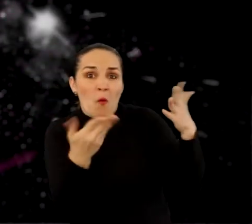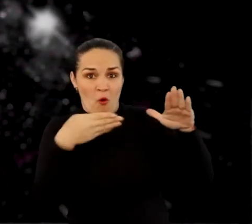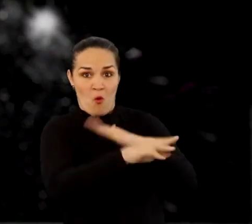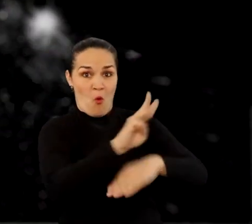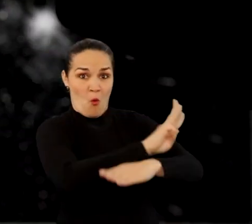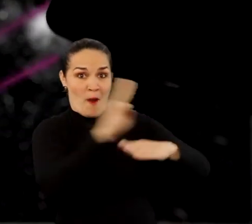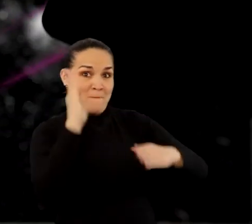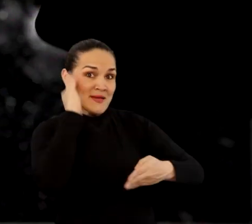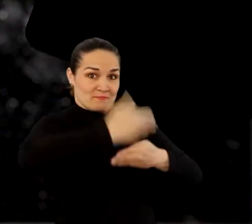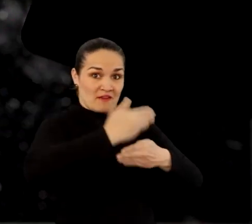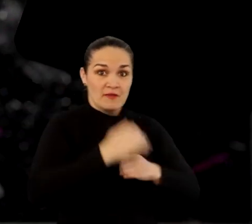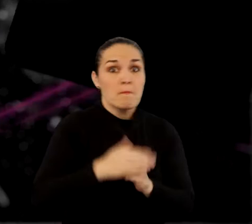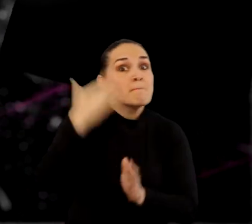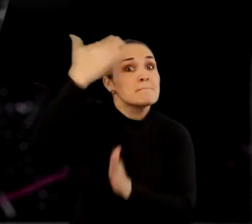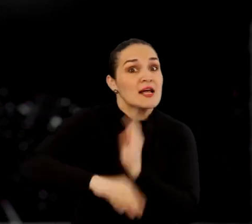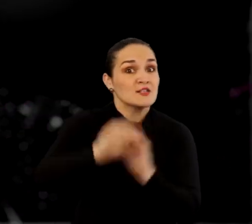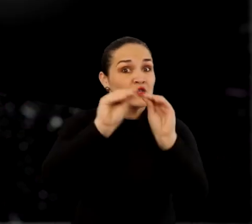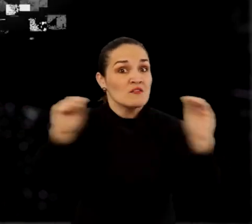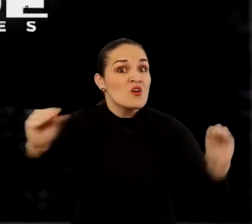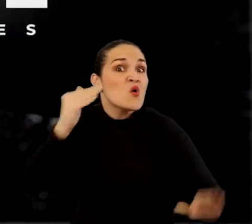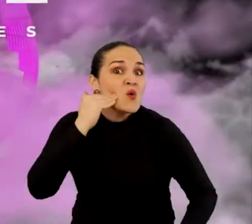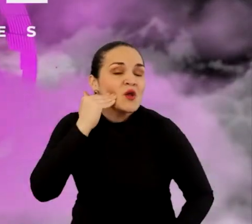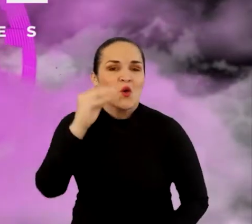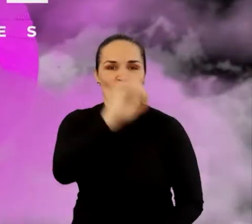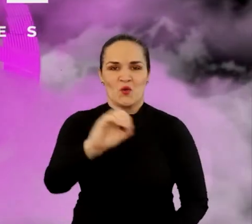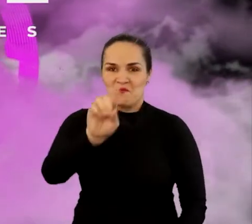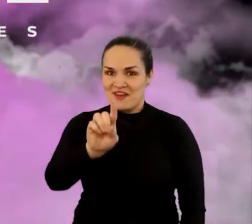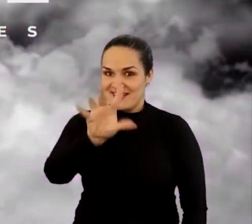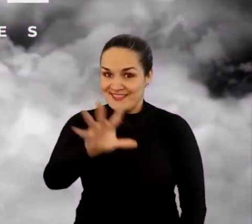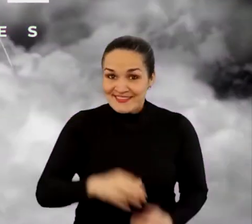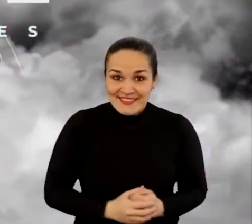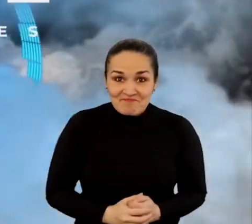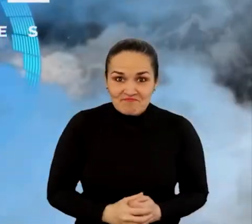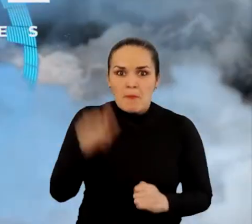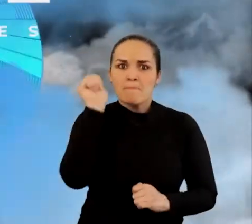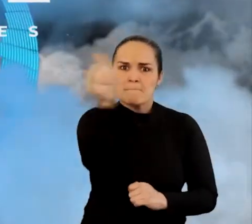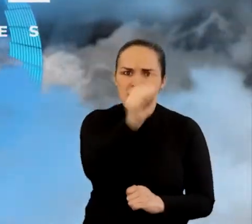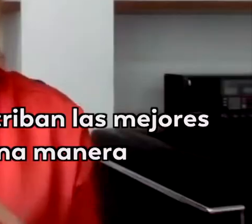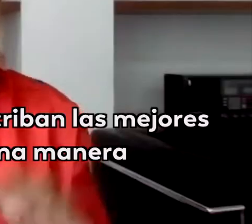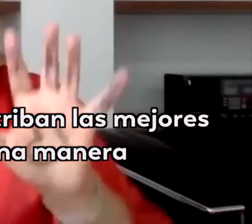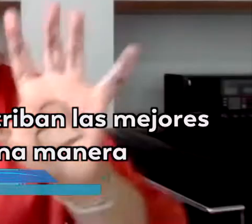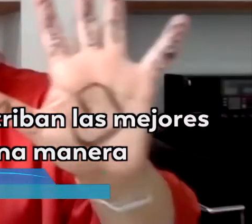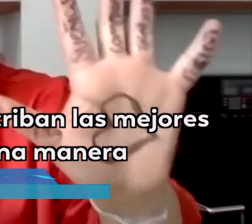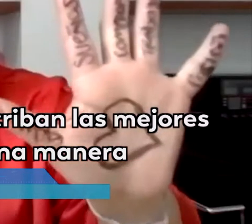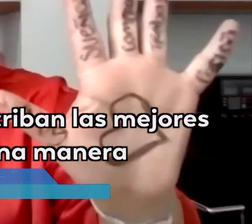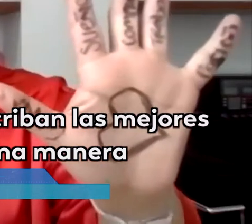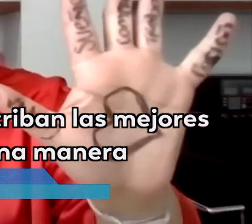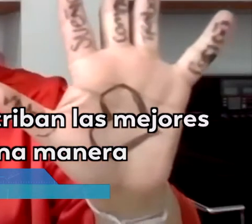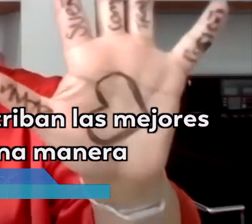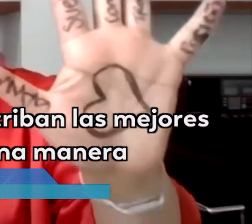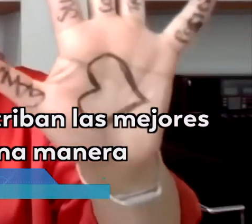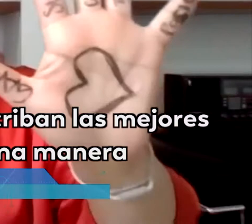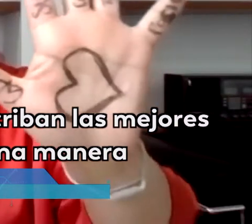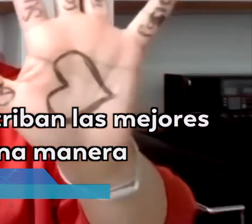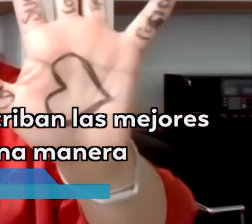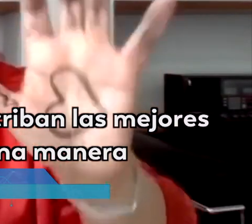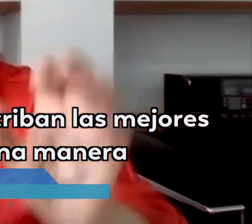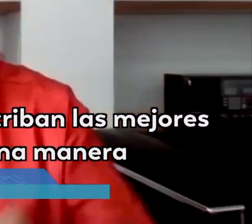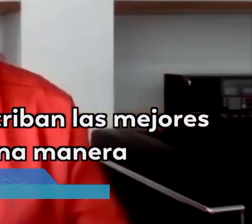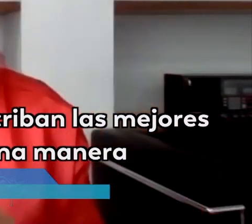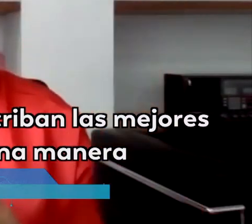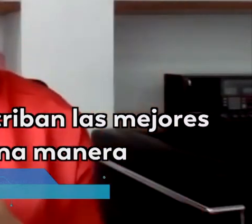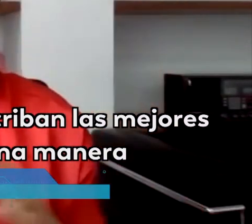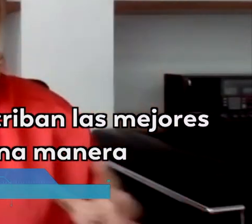smartfims.com.co. Tienes hasta el 15 de octubre para inscribir tu proyecto. Que en cinco minutos nos